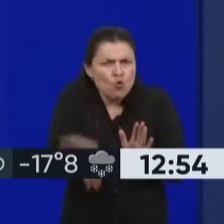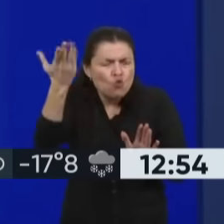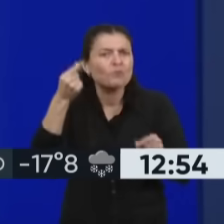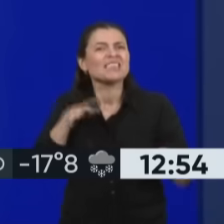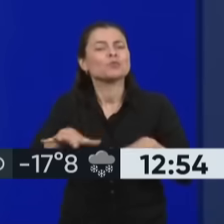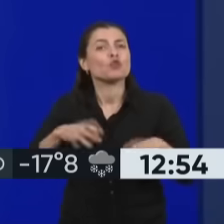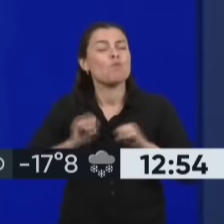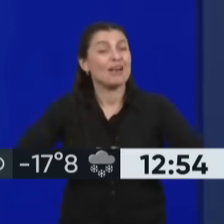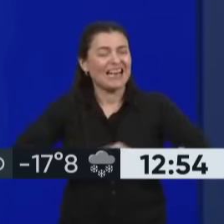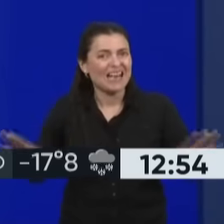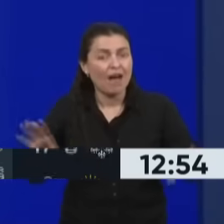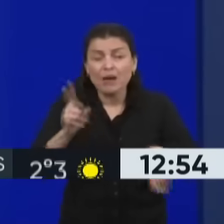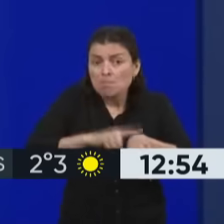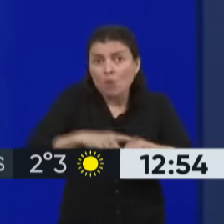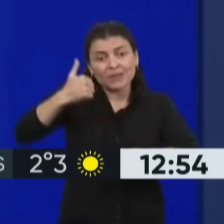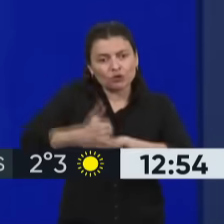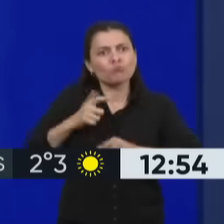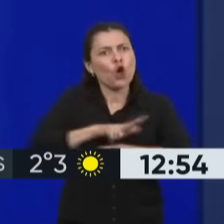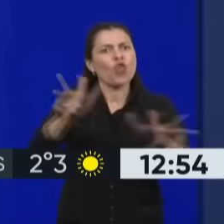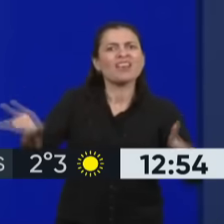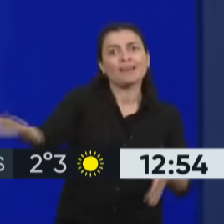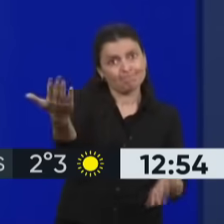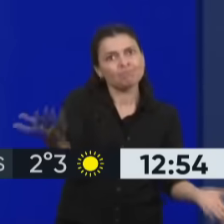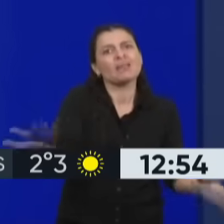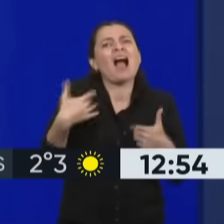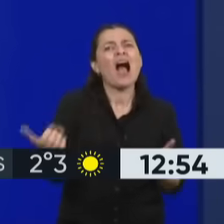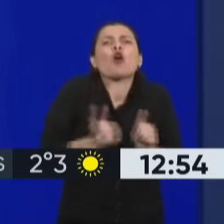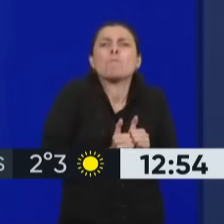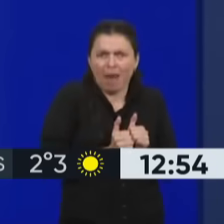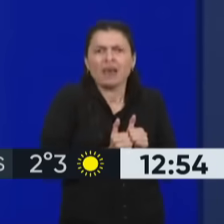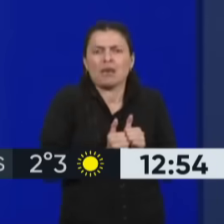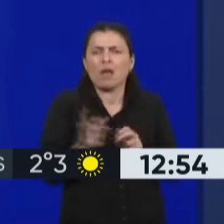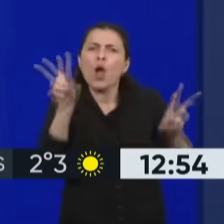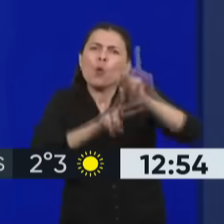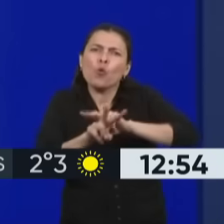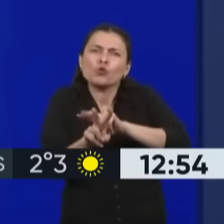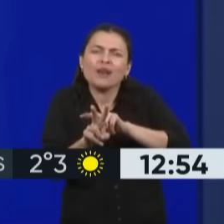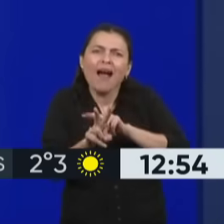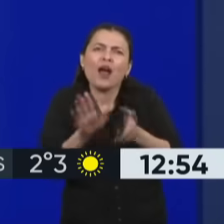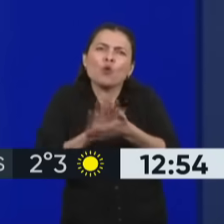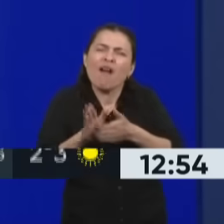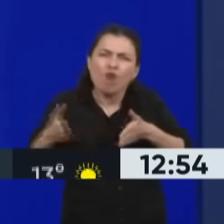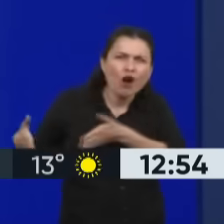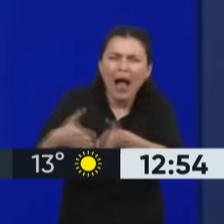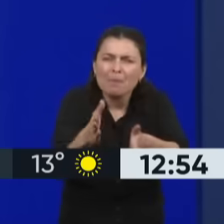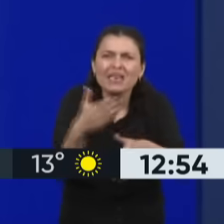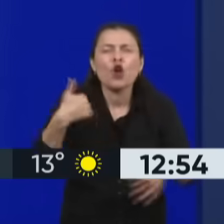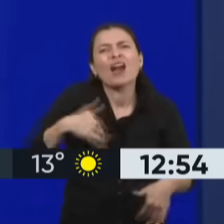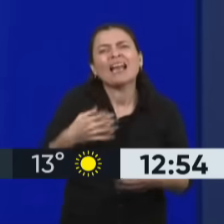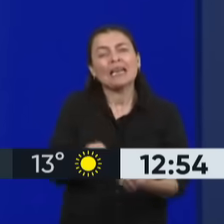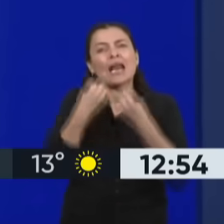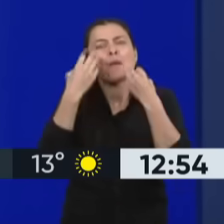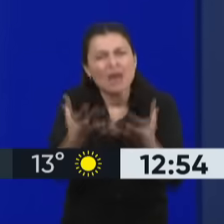invitamos a juzgar por nuestras intenciones de cumplir el camino trazado e incluso auguramos que el camino se sostendría a pesar de